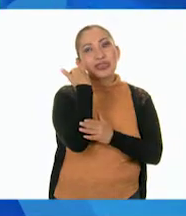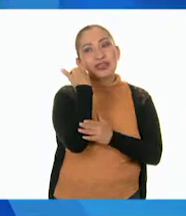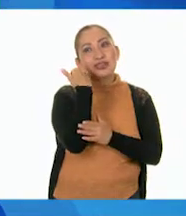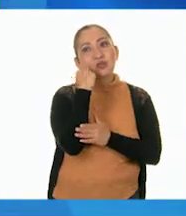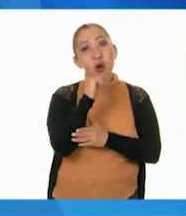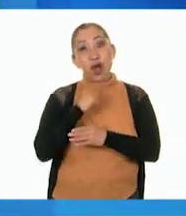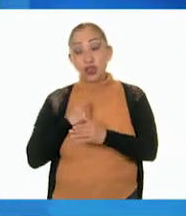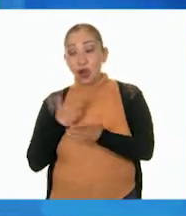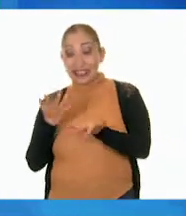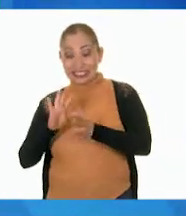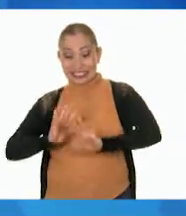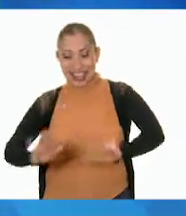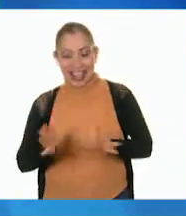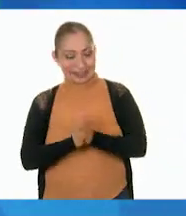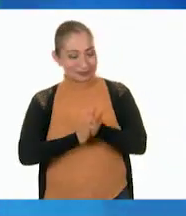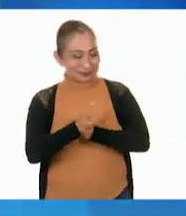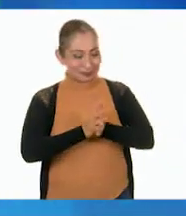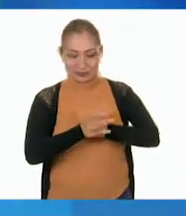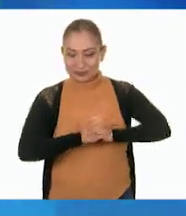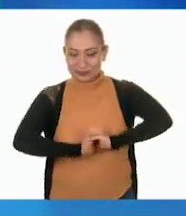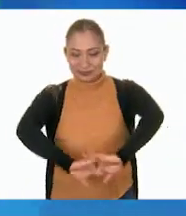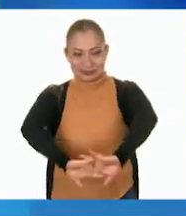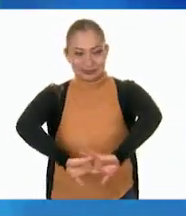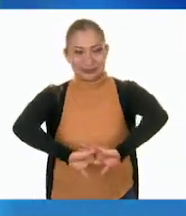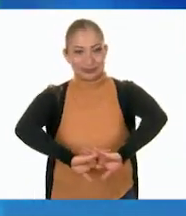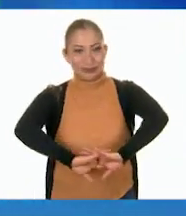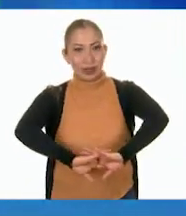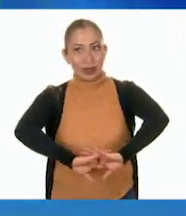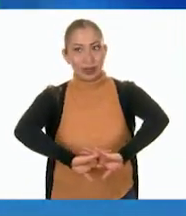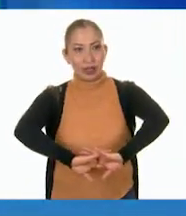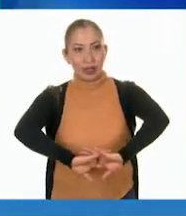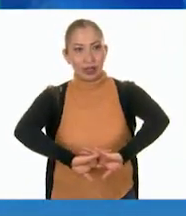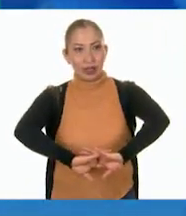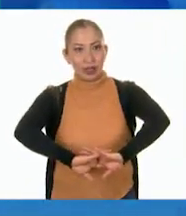Cuando recién se disponía a...